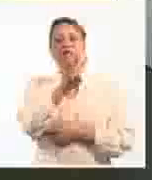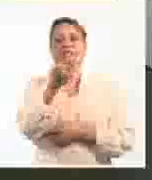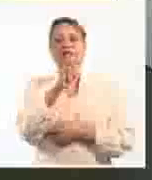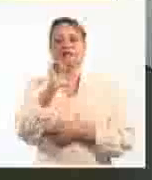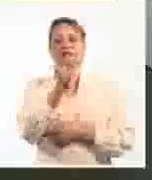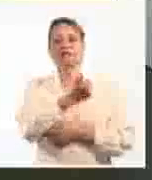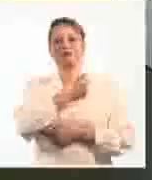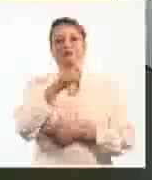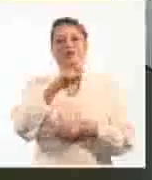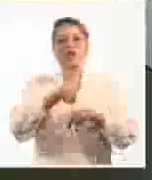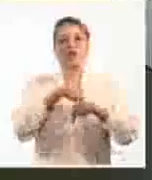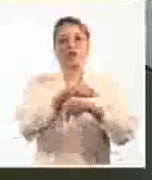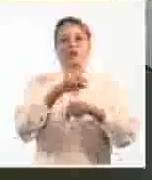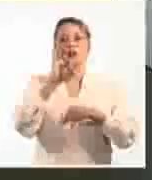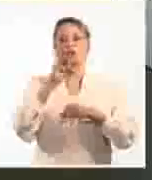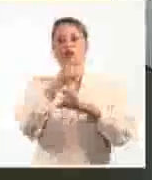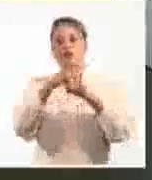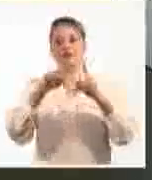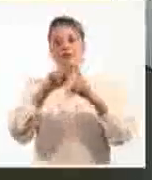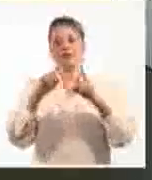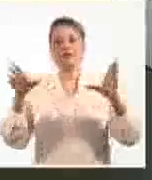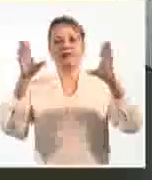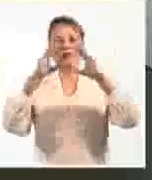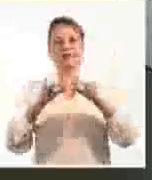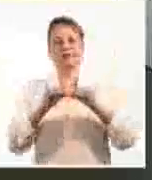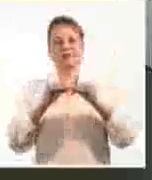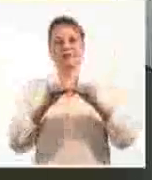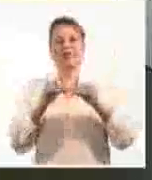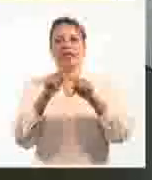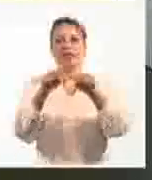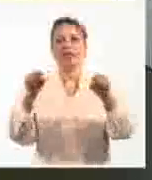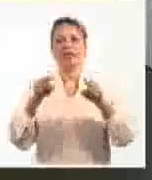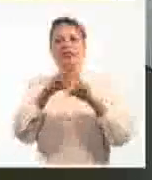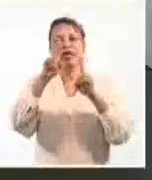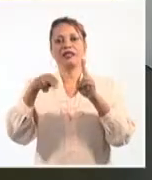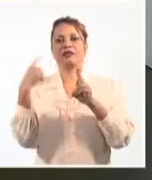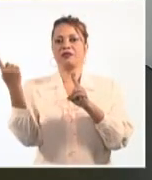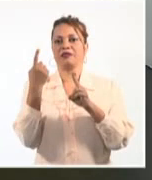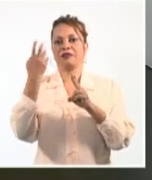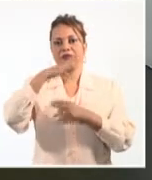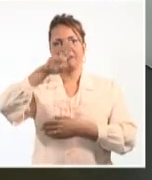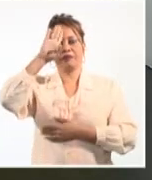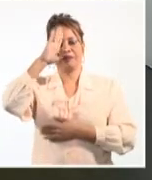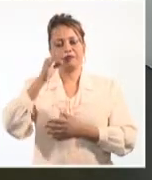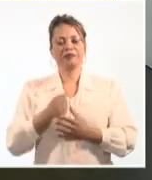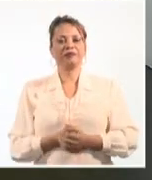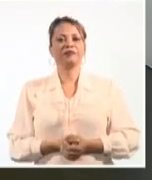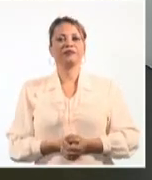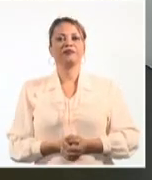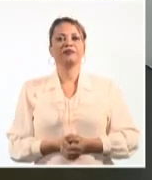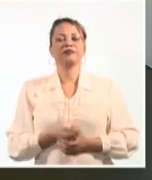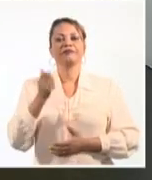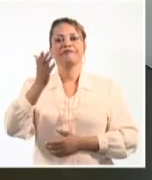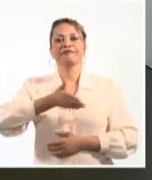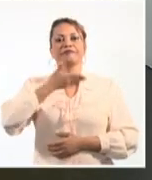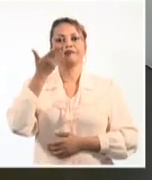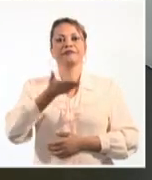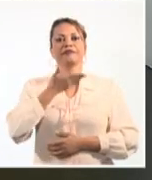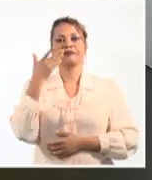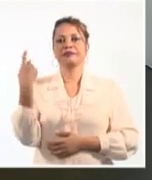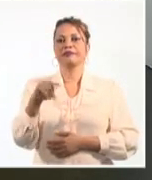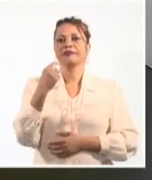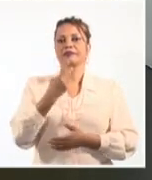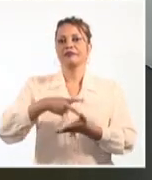de la noche, en la Sala Avellaneda del Teatro Nacional de Cuba. El concierto es parte del homenaje a la declaratoria de la práctica del